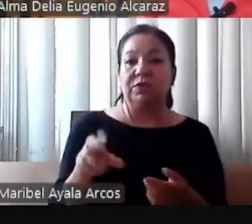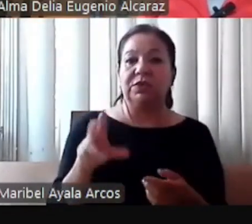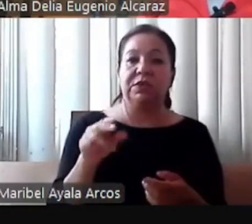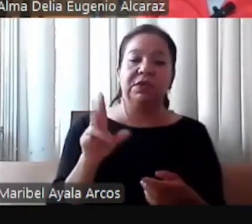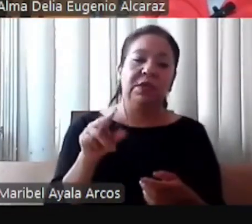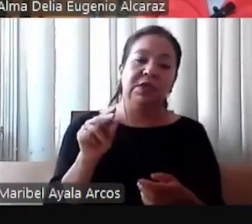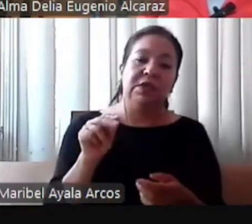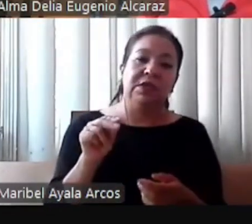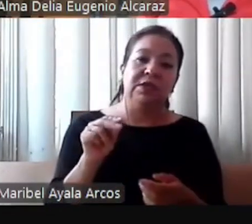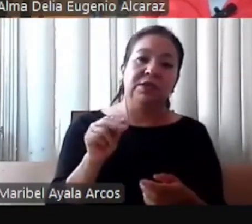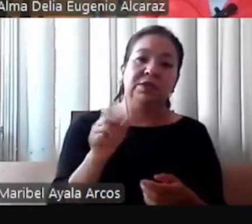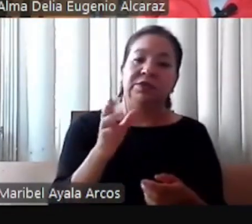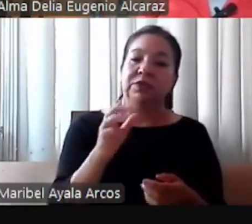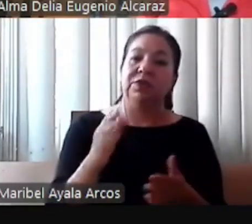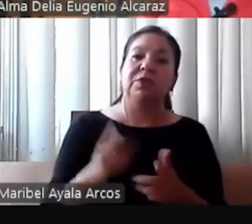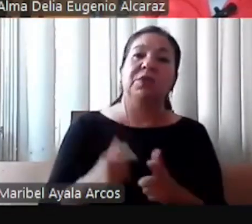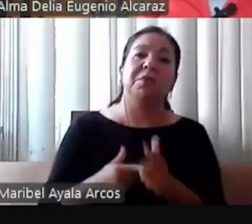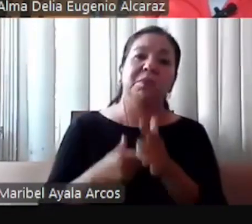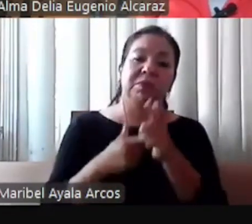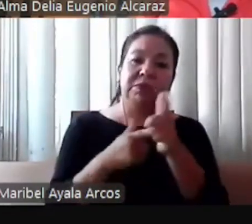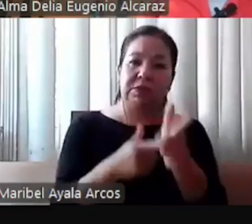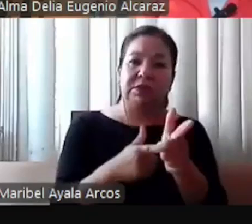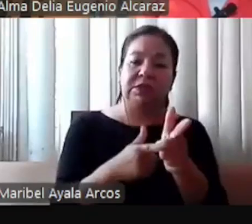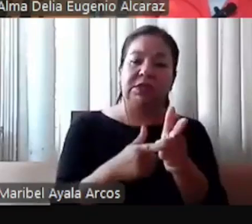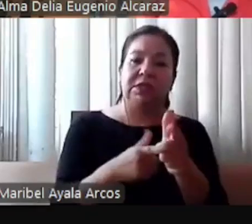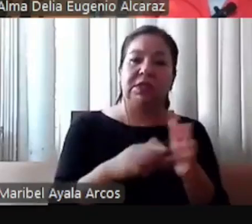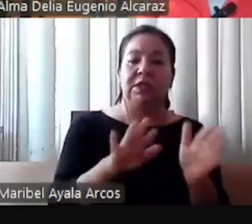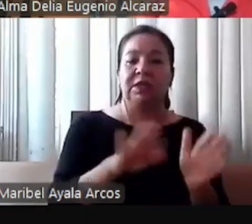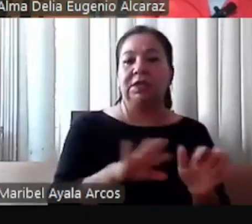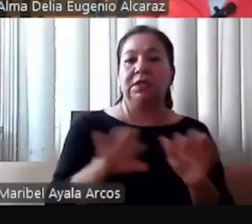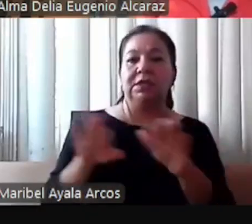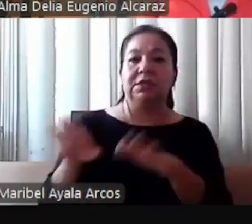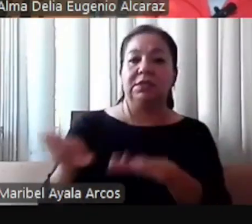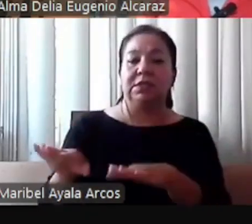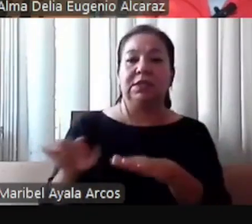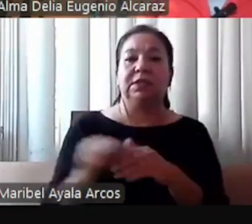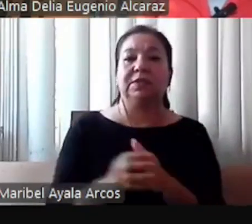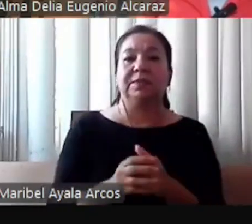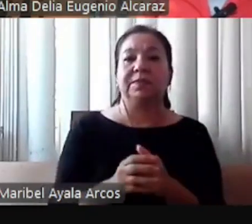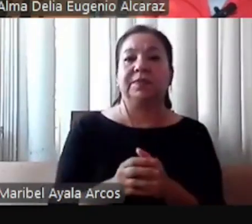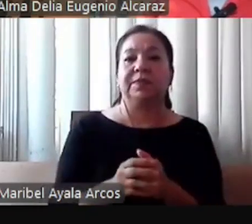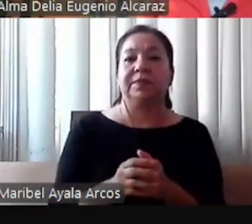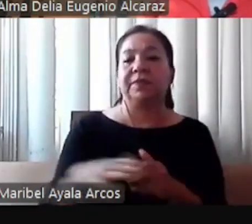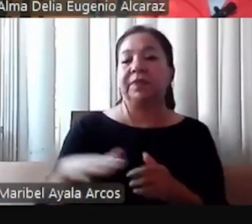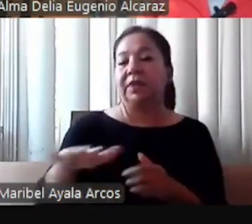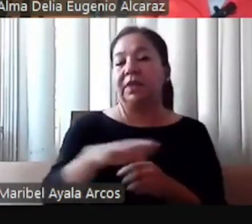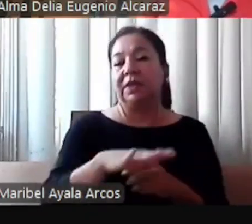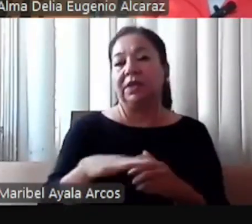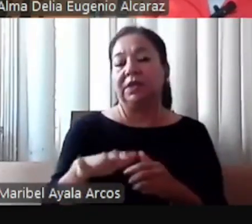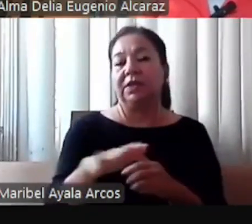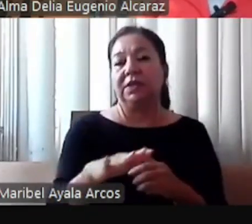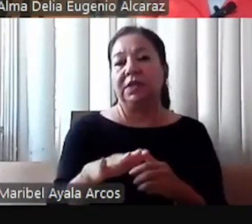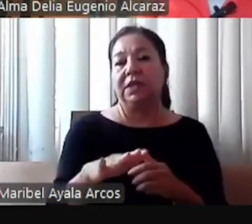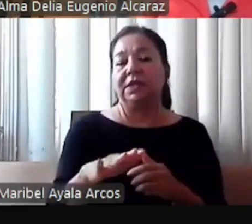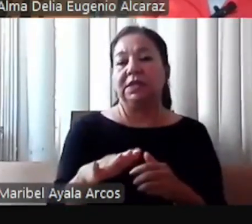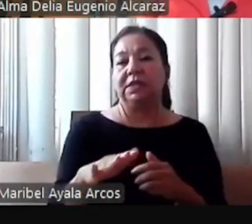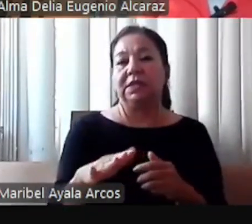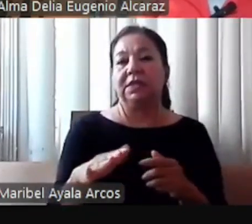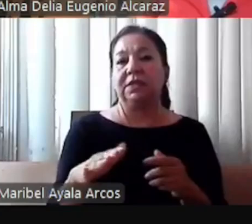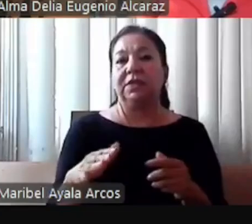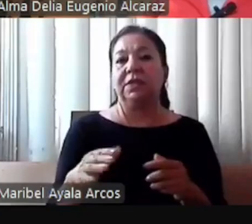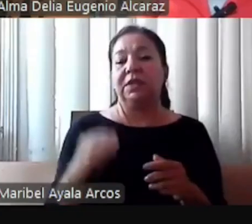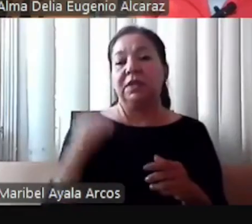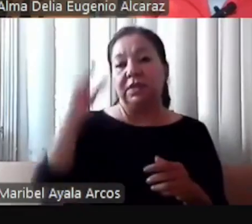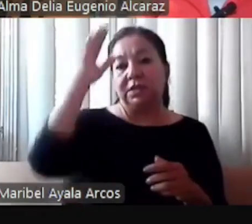presente resolución. Por tanto, se desecha de plano. Segundo, informes de la Sala Regional del cumplimiento del ordenado en el acuerdo